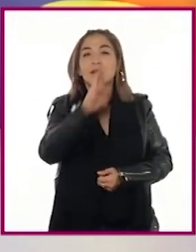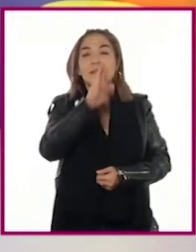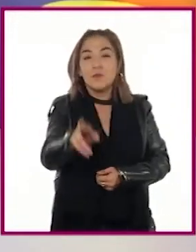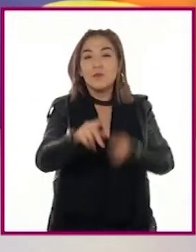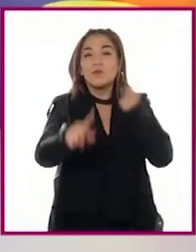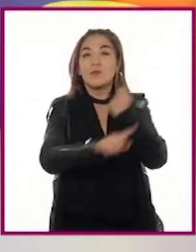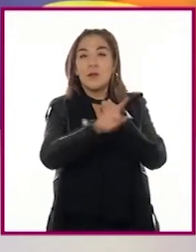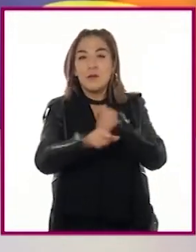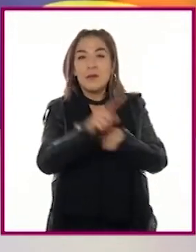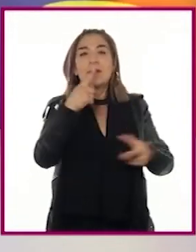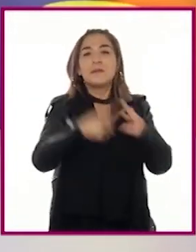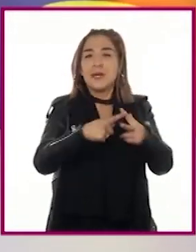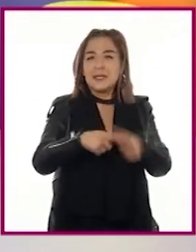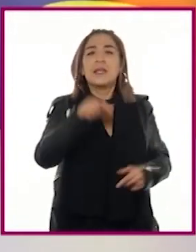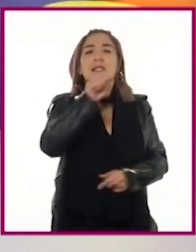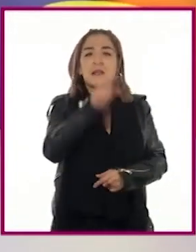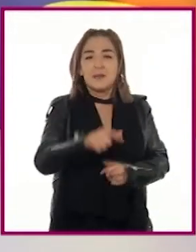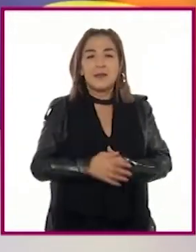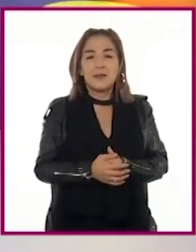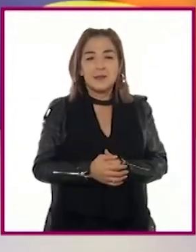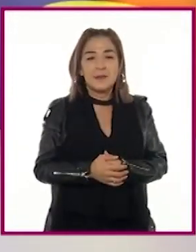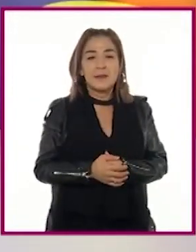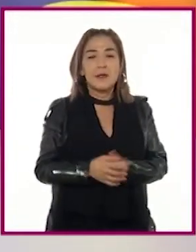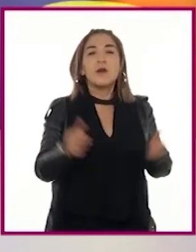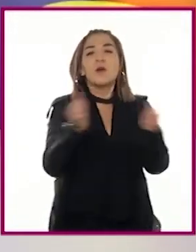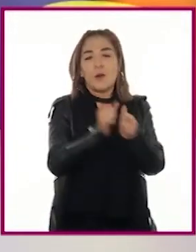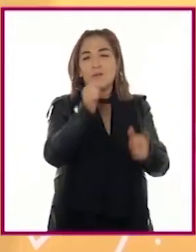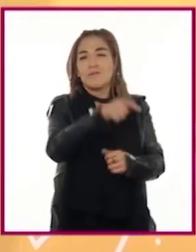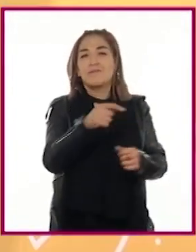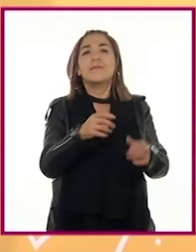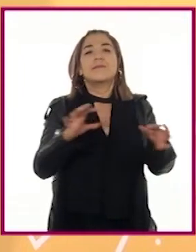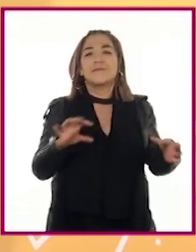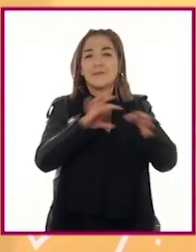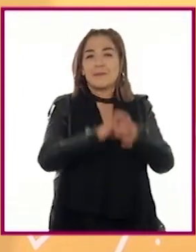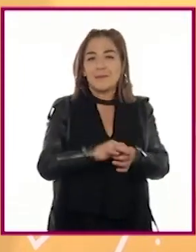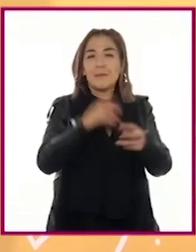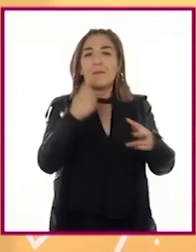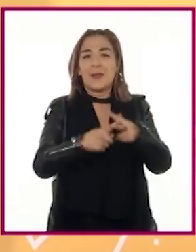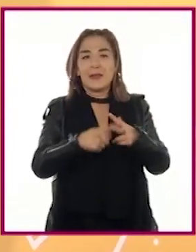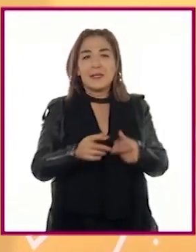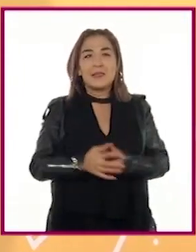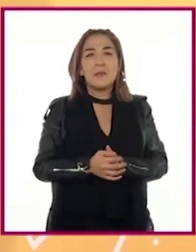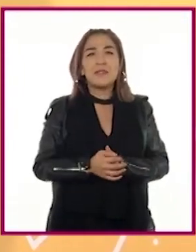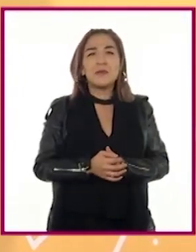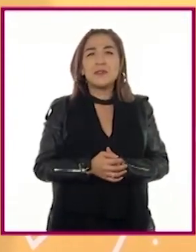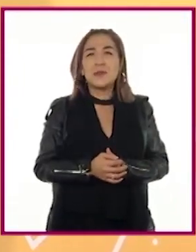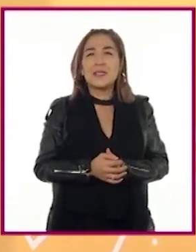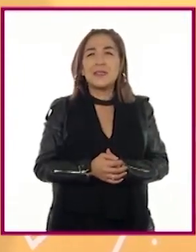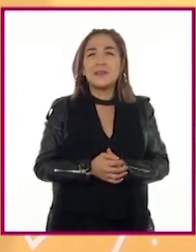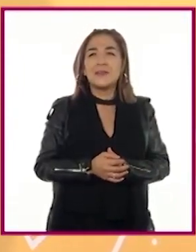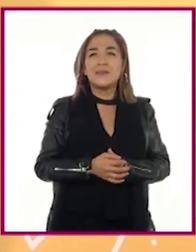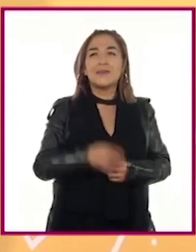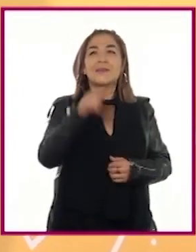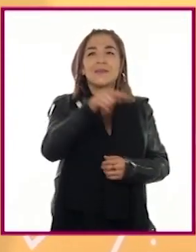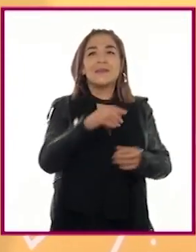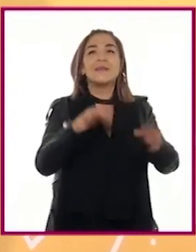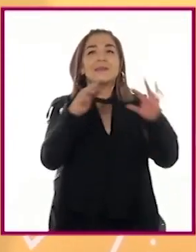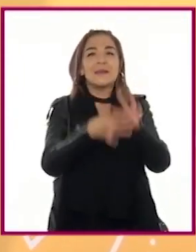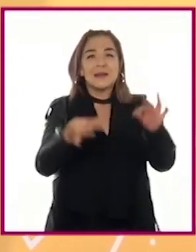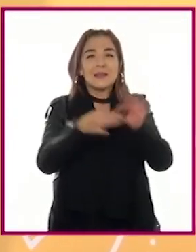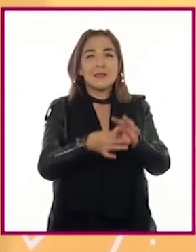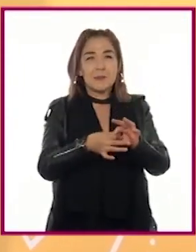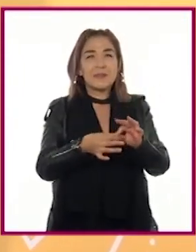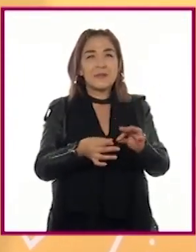dada, y en particular las que tienen que ver con las matemáticas. Estos son los conceptos que se involucran en las